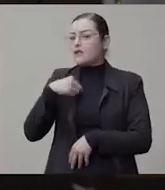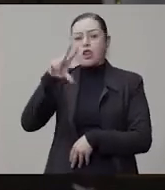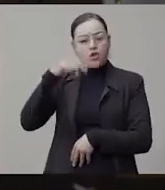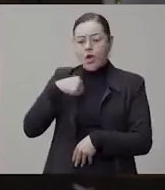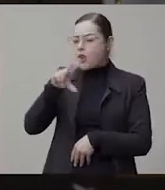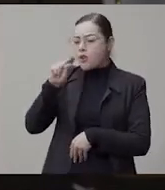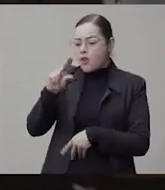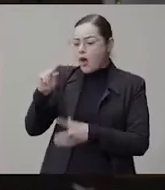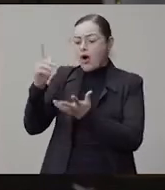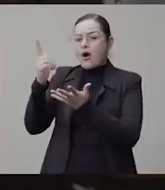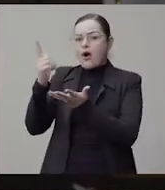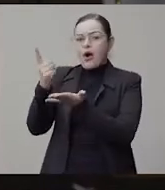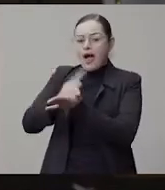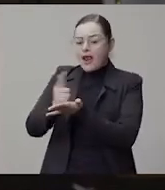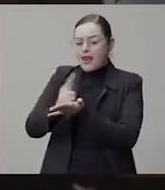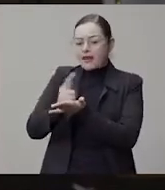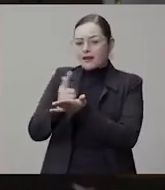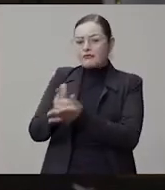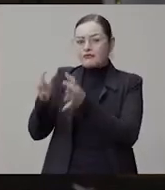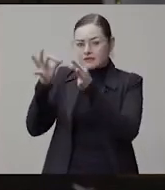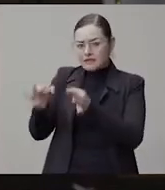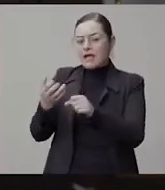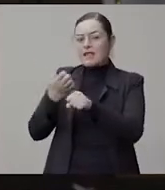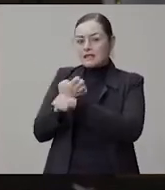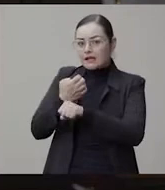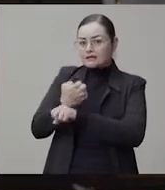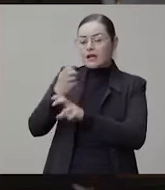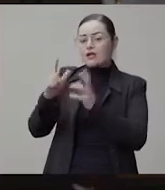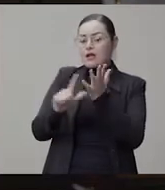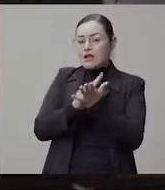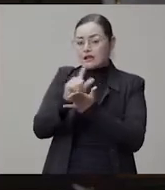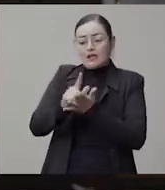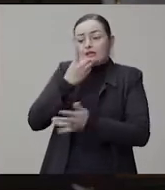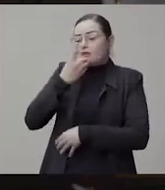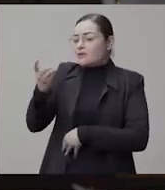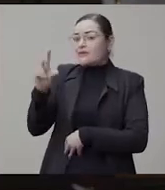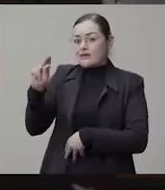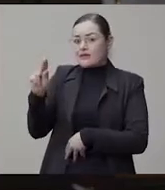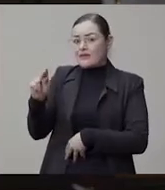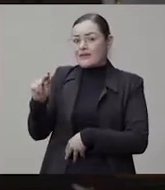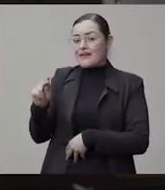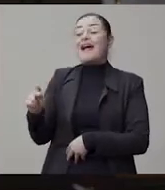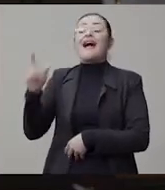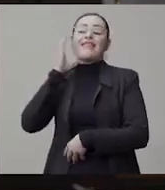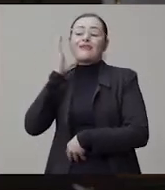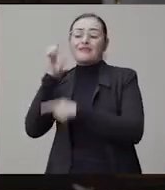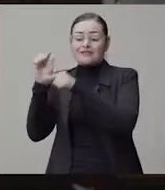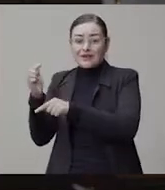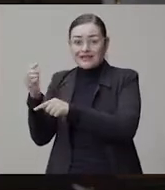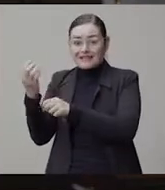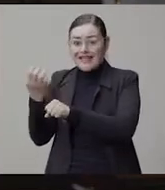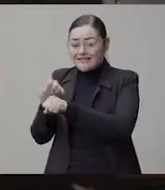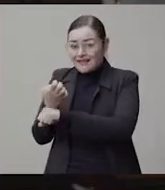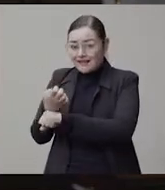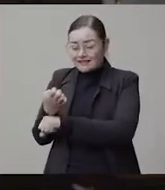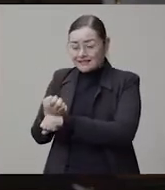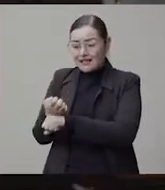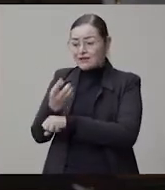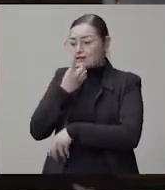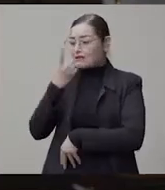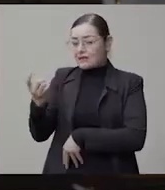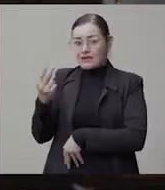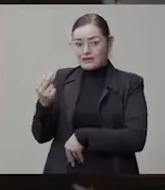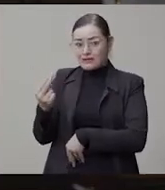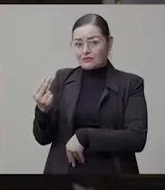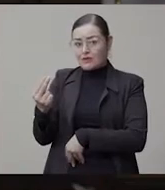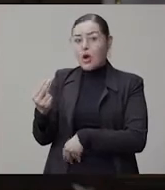publicar en el boletín oficial del estado los acuerdos decretos y leyes que ambas mesas directivas que se conformaron en el congreso